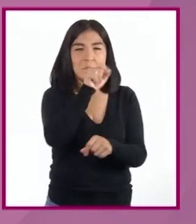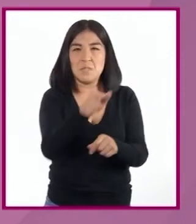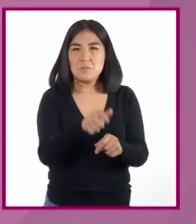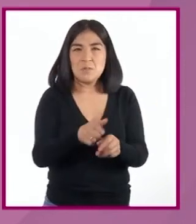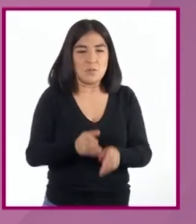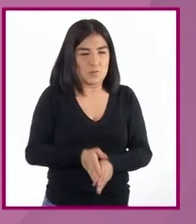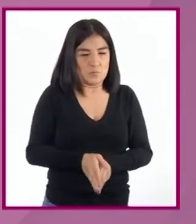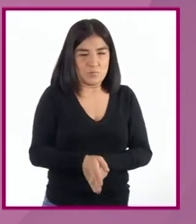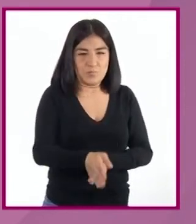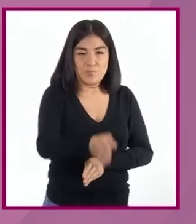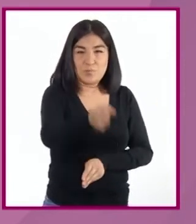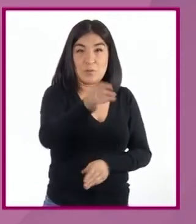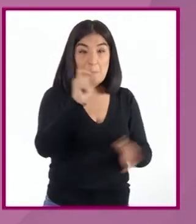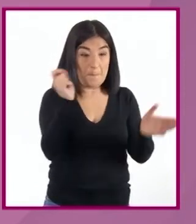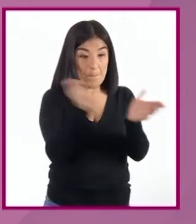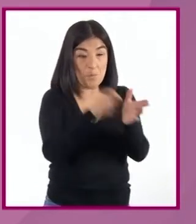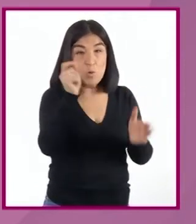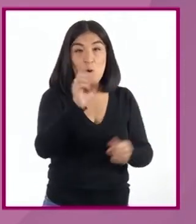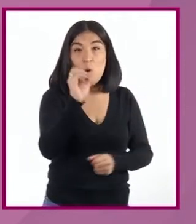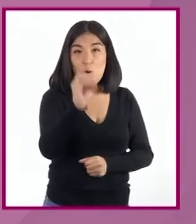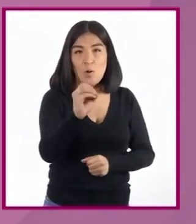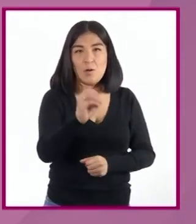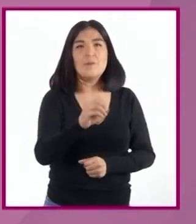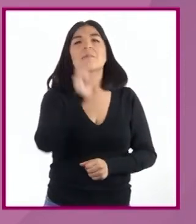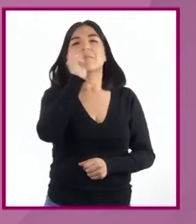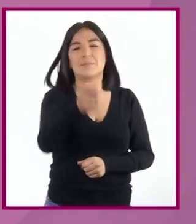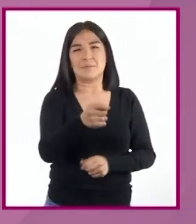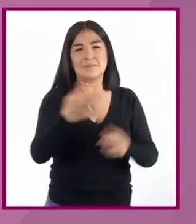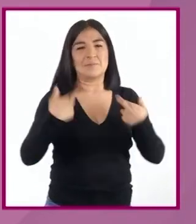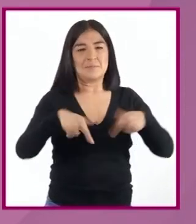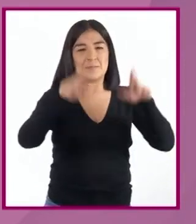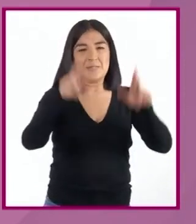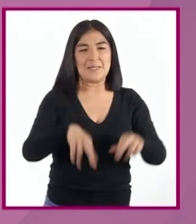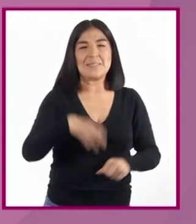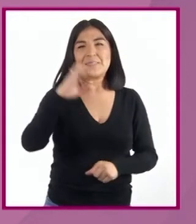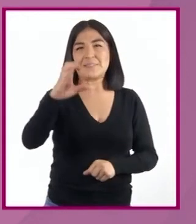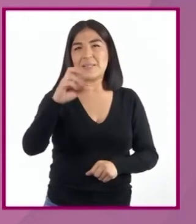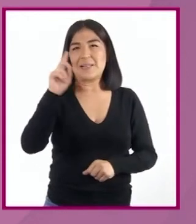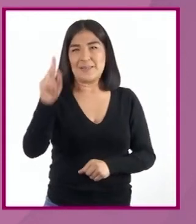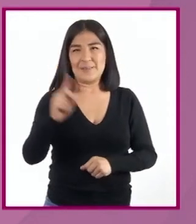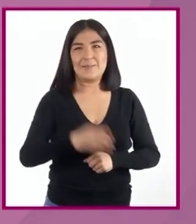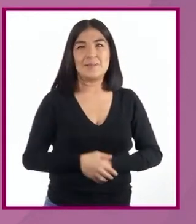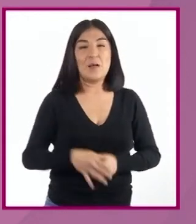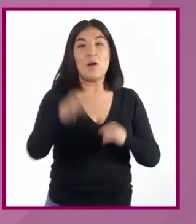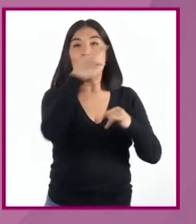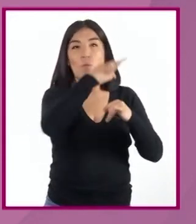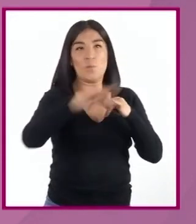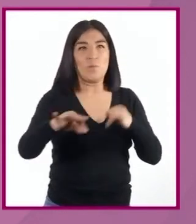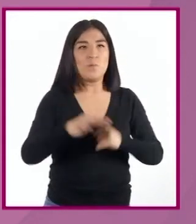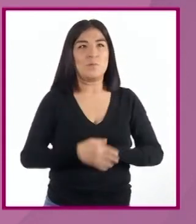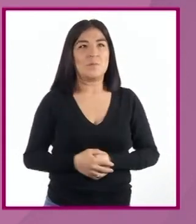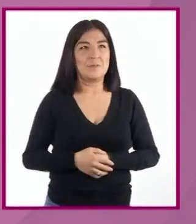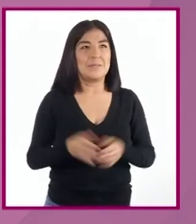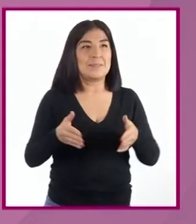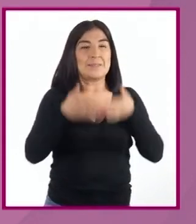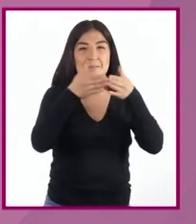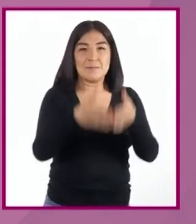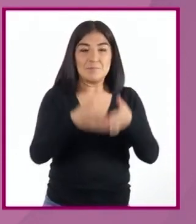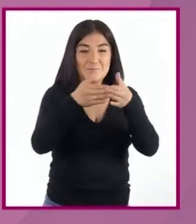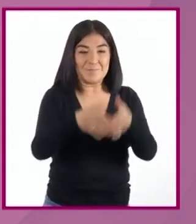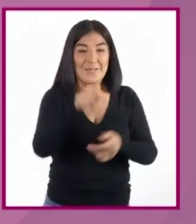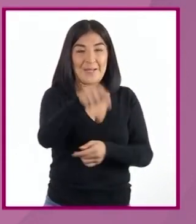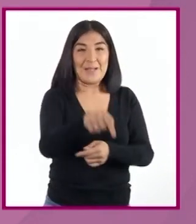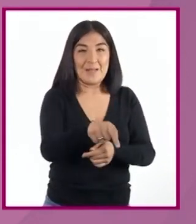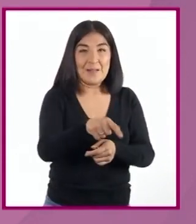el punto O pertenece al segmento CD. Por último, la lancha